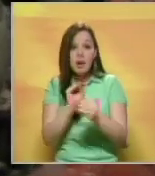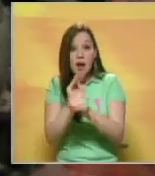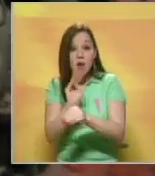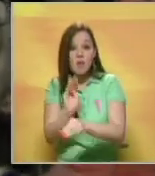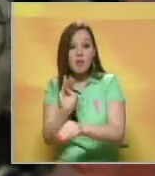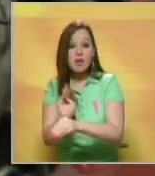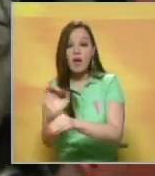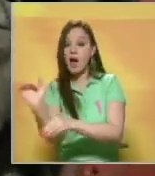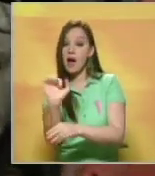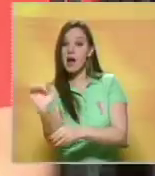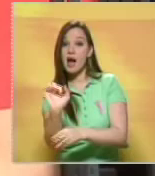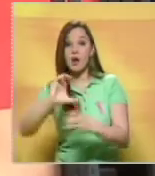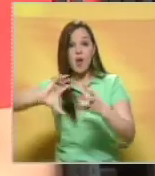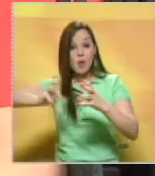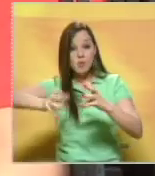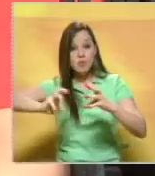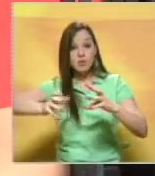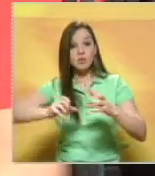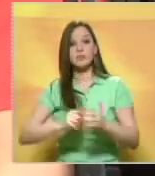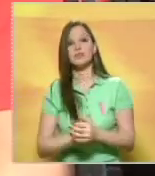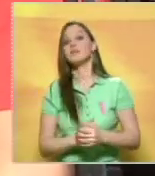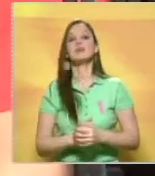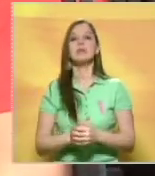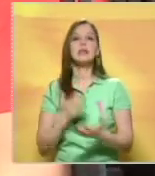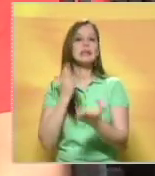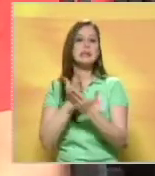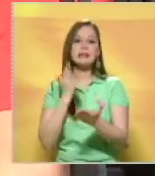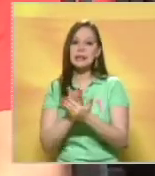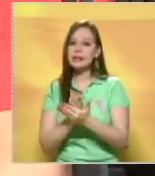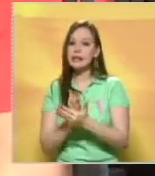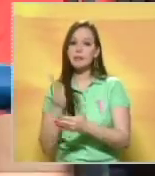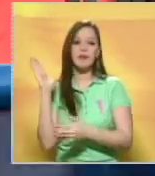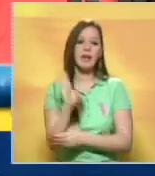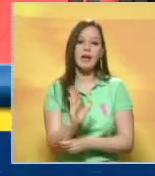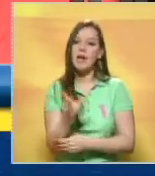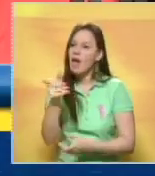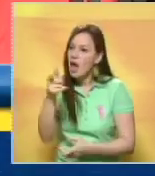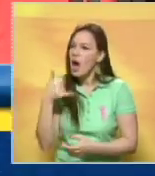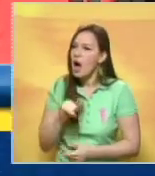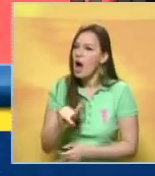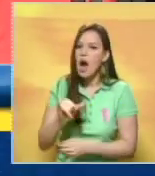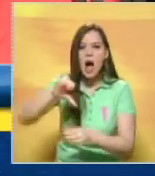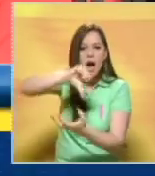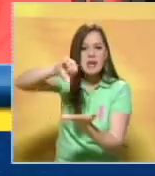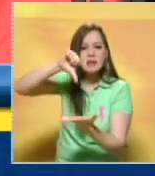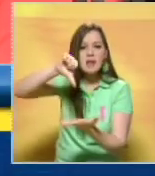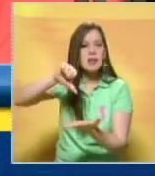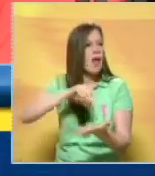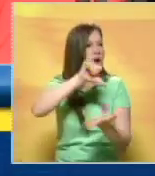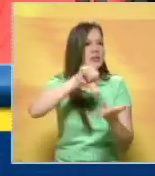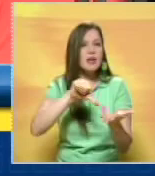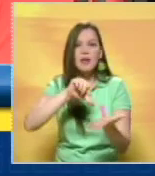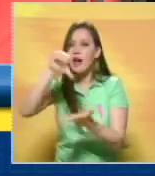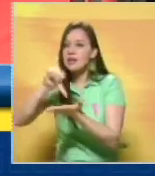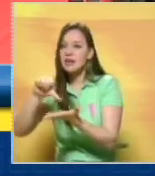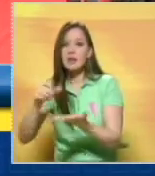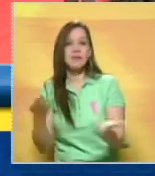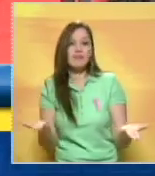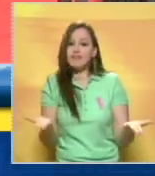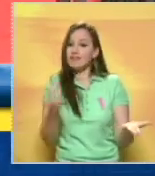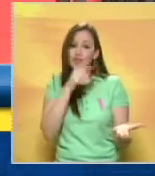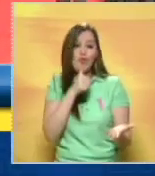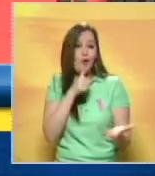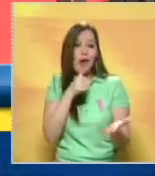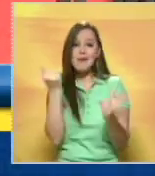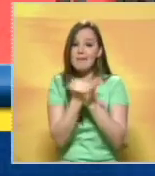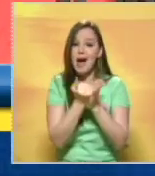de los vehículos. Esto es un desfile de gente preguntando por lo que es semisintético, inclusive mineral, y no se consigue de ninguna marca, ni PDV, ni